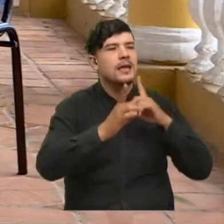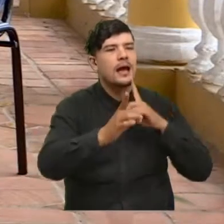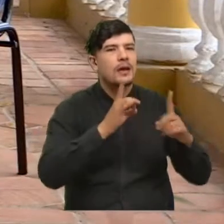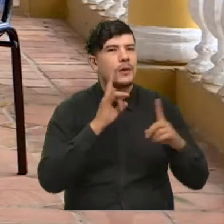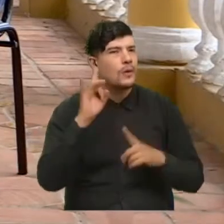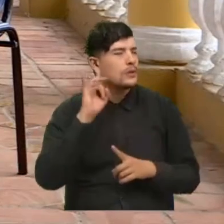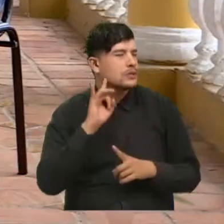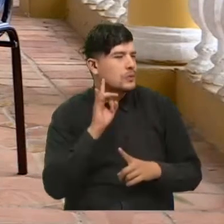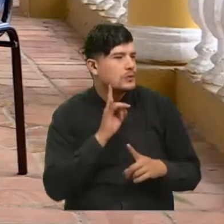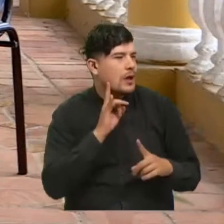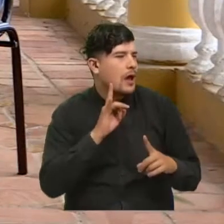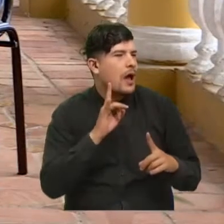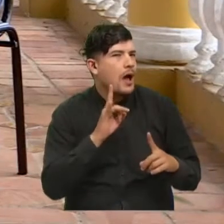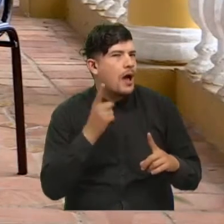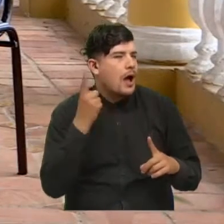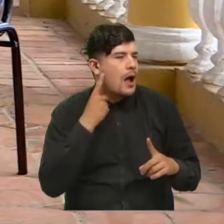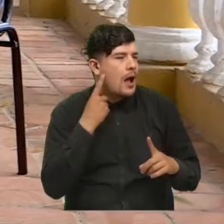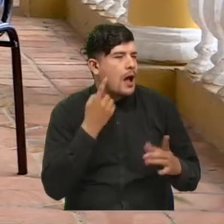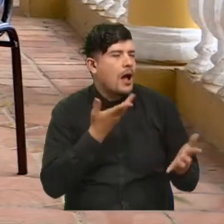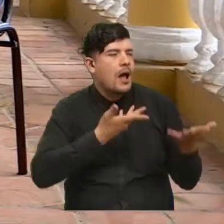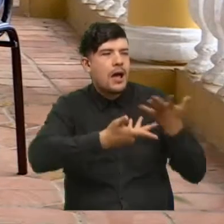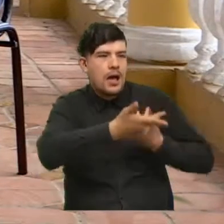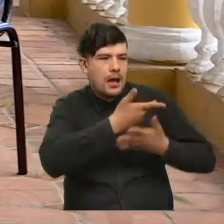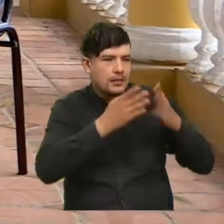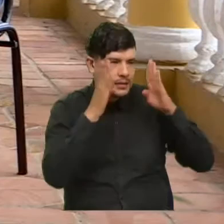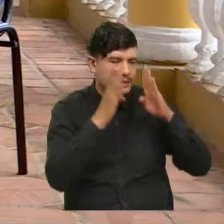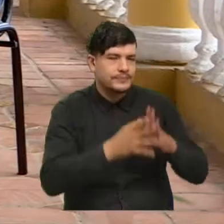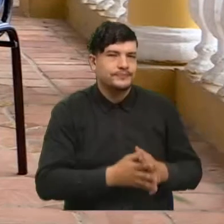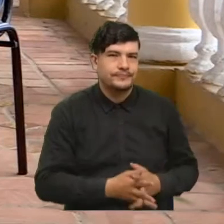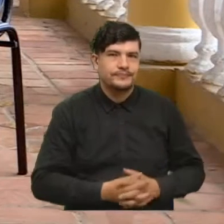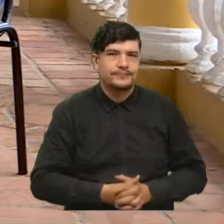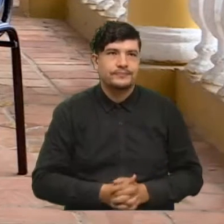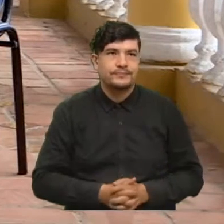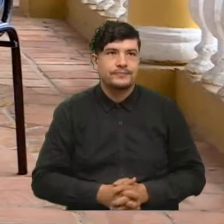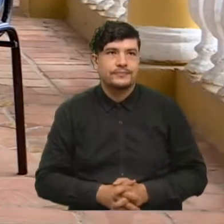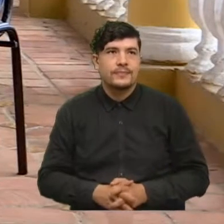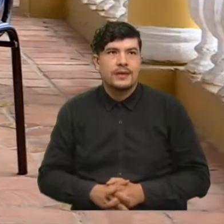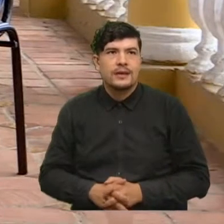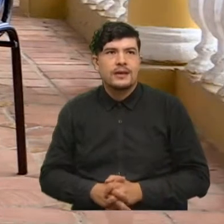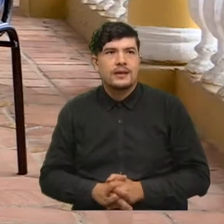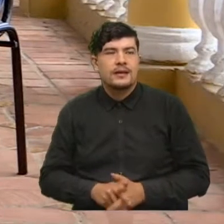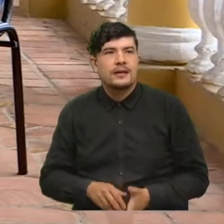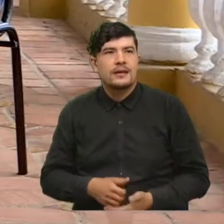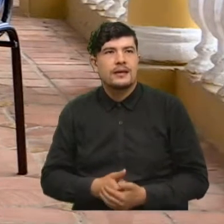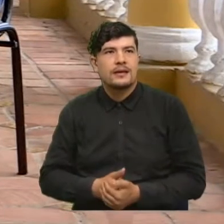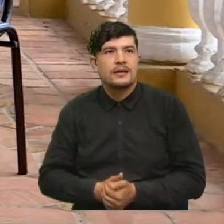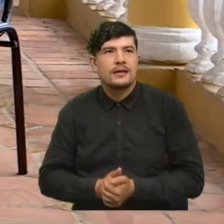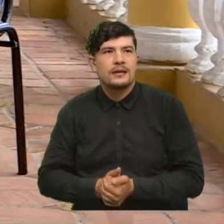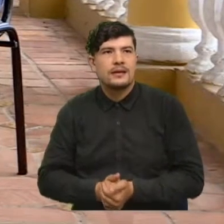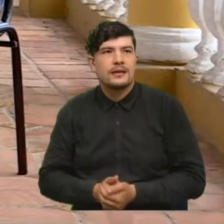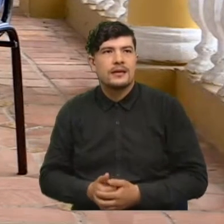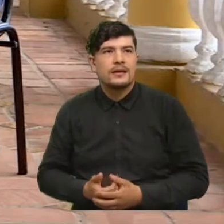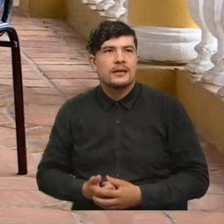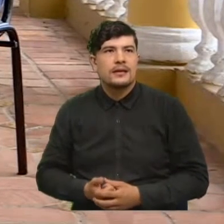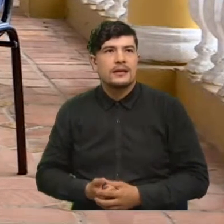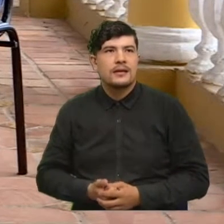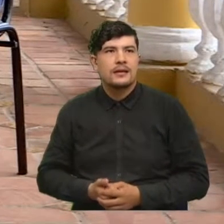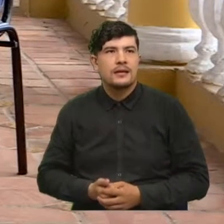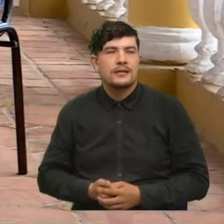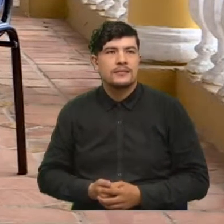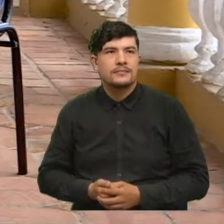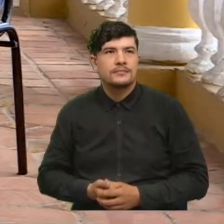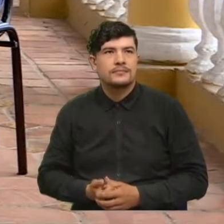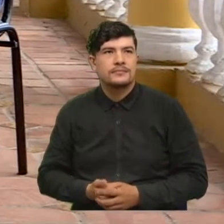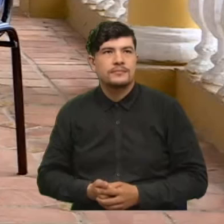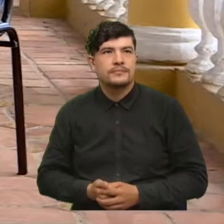se dialoga creo que ese es igual igual se lucirán también con otros ojos gobernador de unos años para acá nos miran con otros ojos en el departamento de santander a la región como